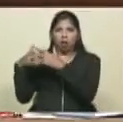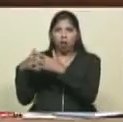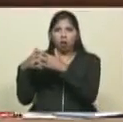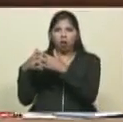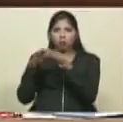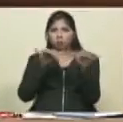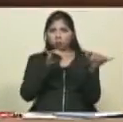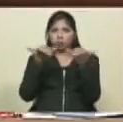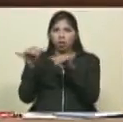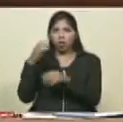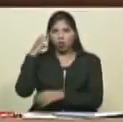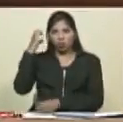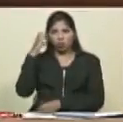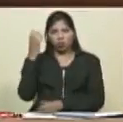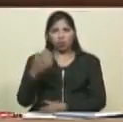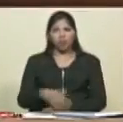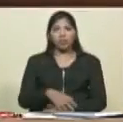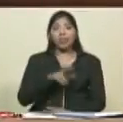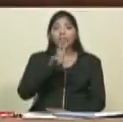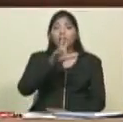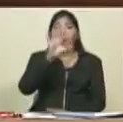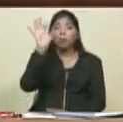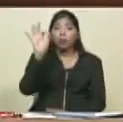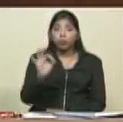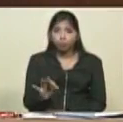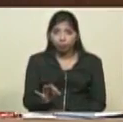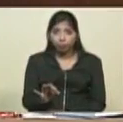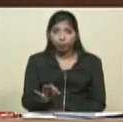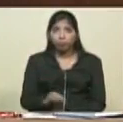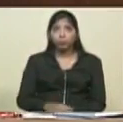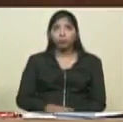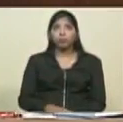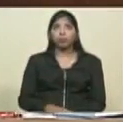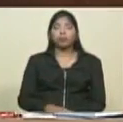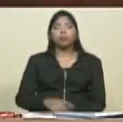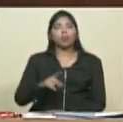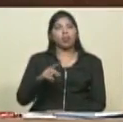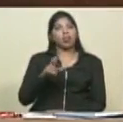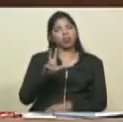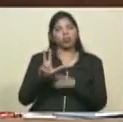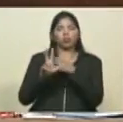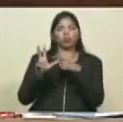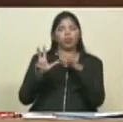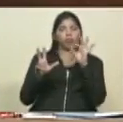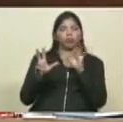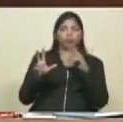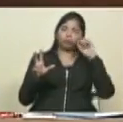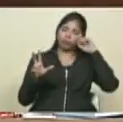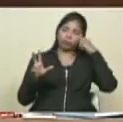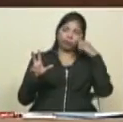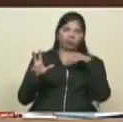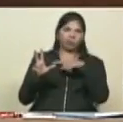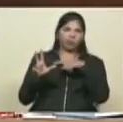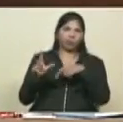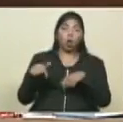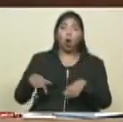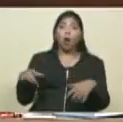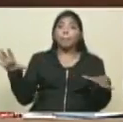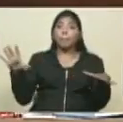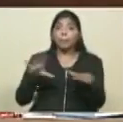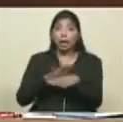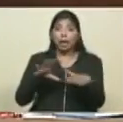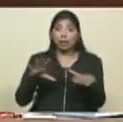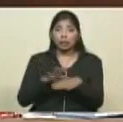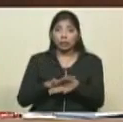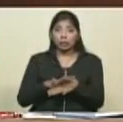Europa. 3%. Y esa cifra nos recuerda a nosotros que hoy, día martes, no